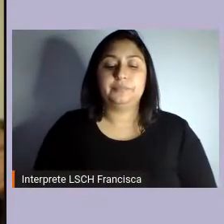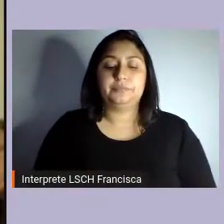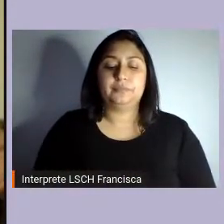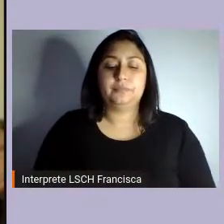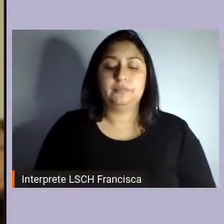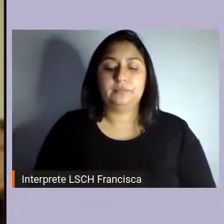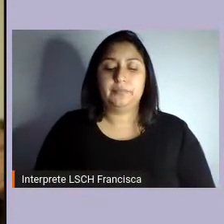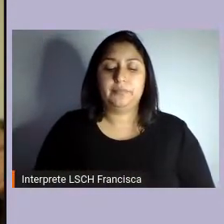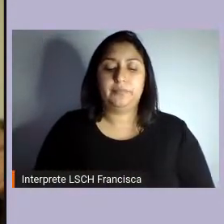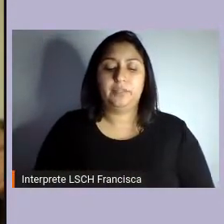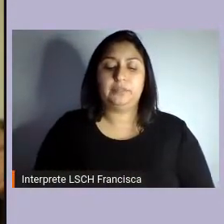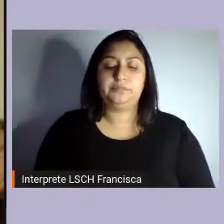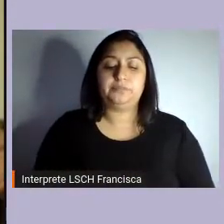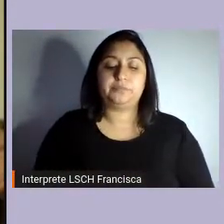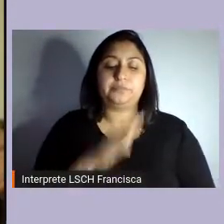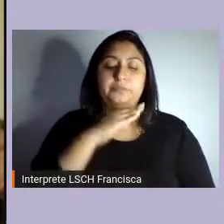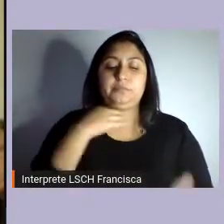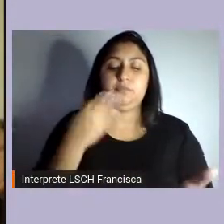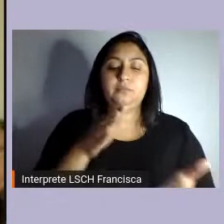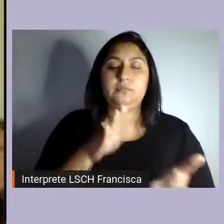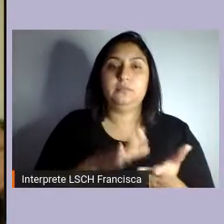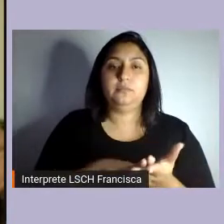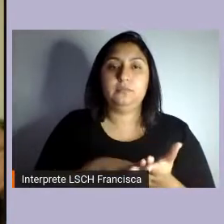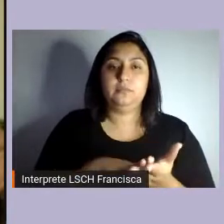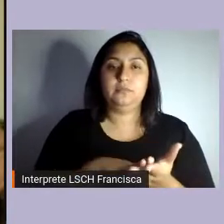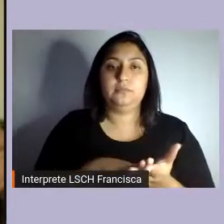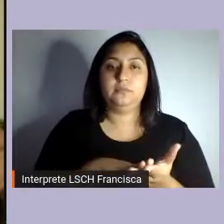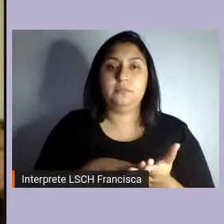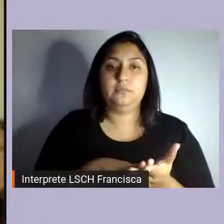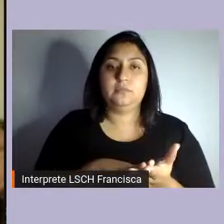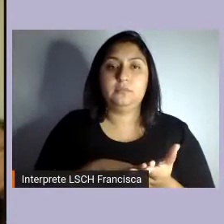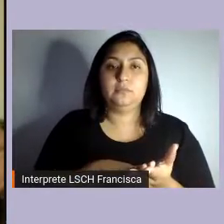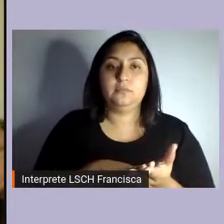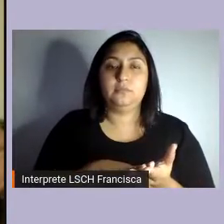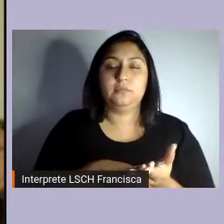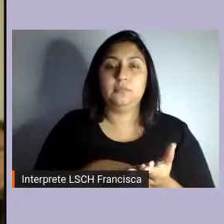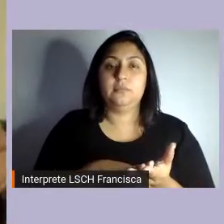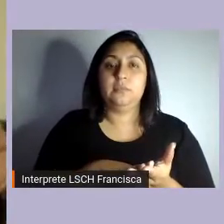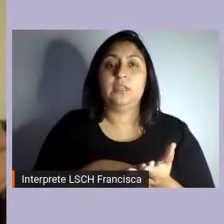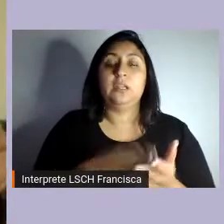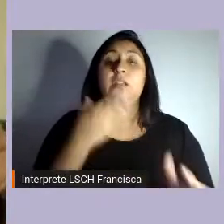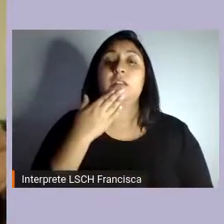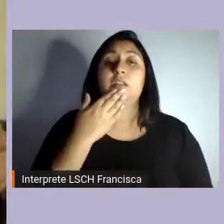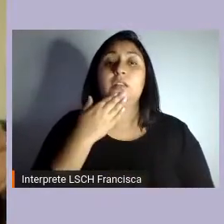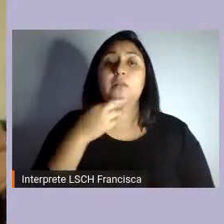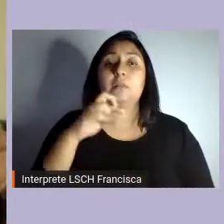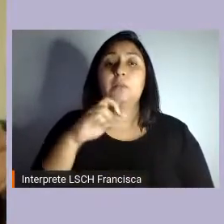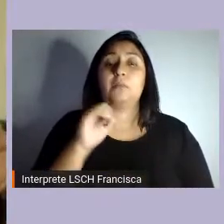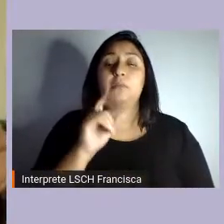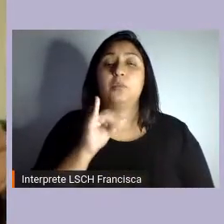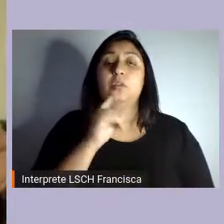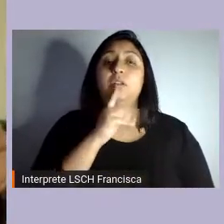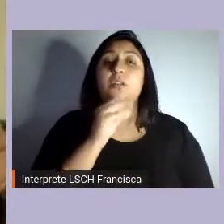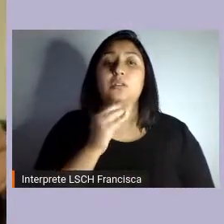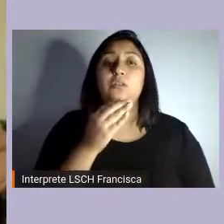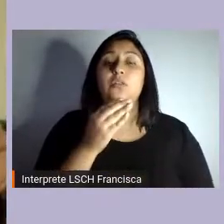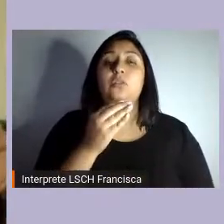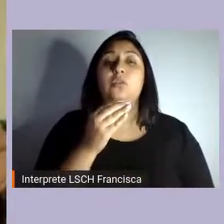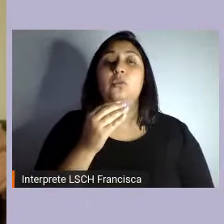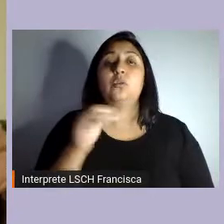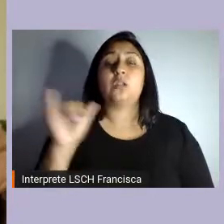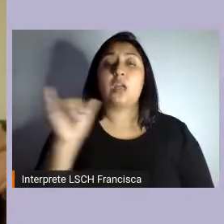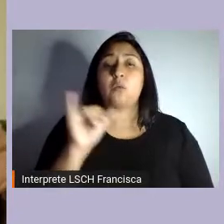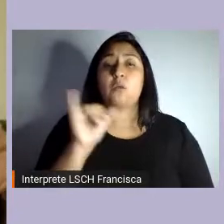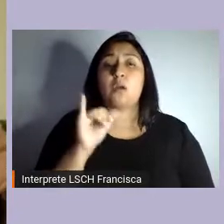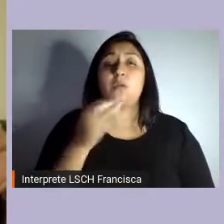Y la muerte de Polito, que fue un perro chiquitito, una guaguita que murió, y de Vicente, que es un niño muy pequeñito que muere